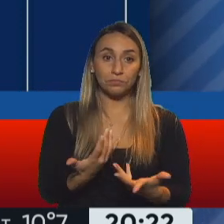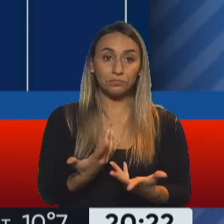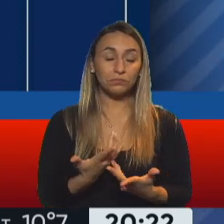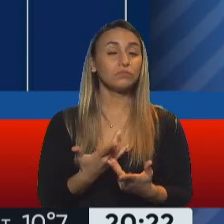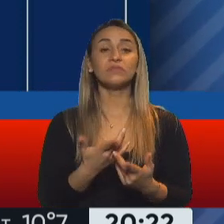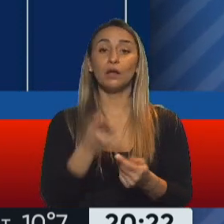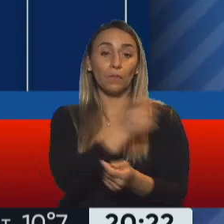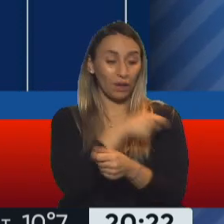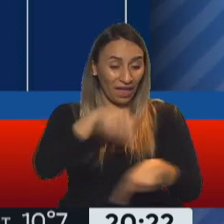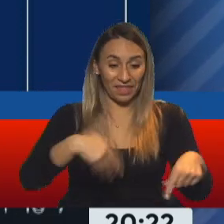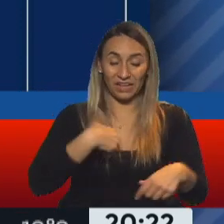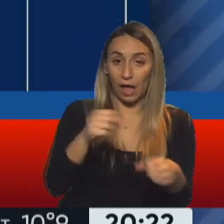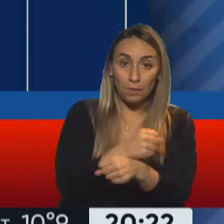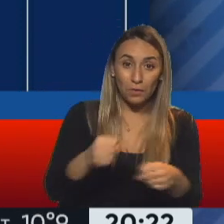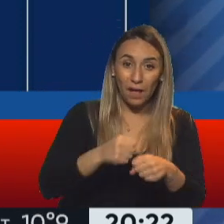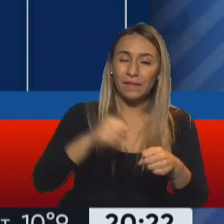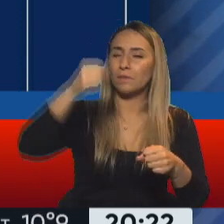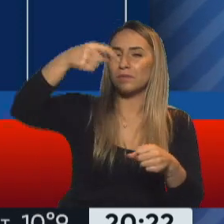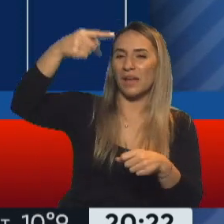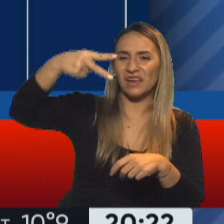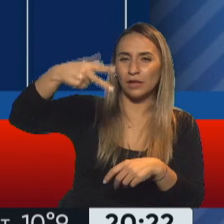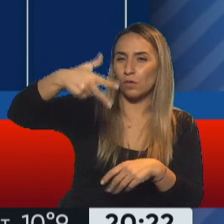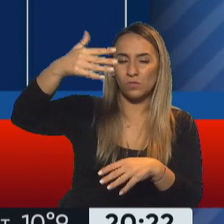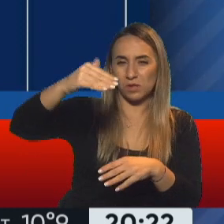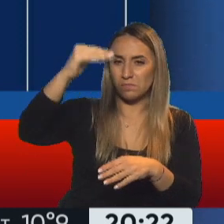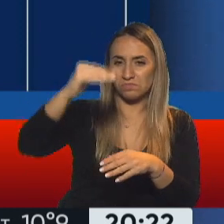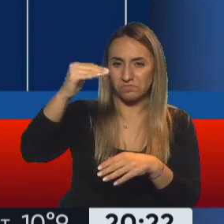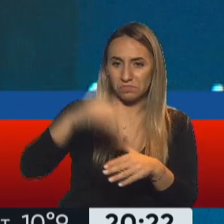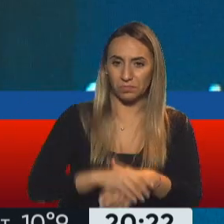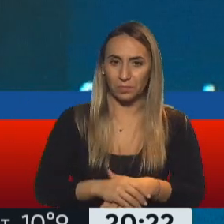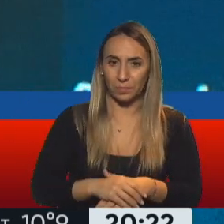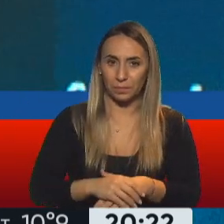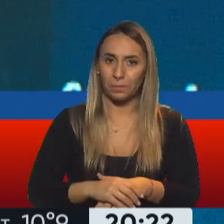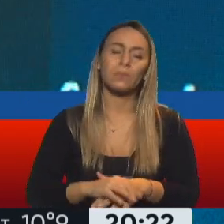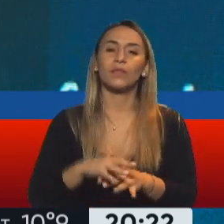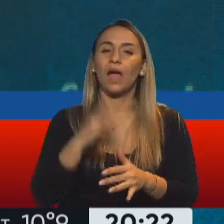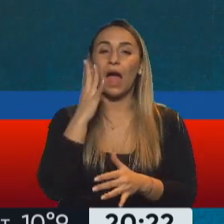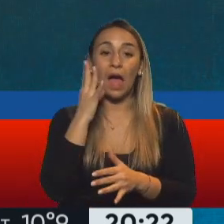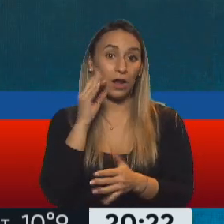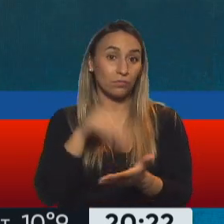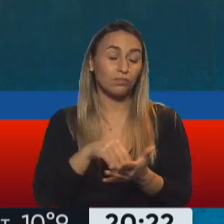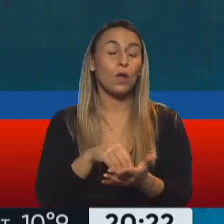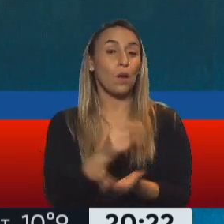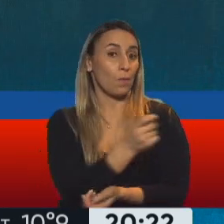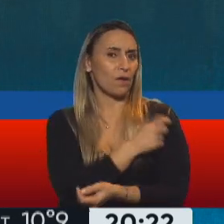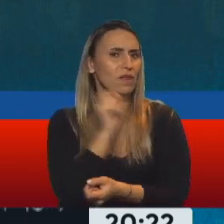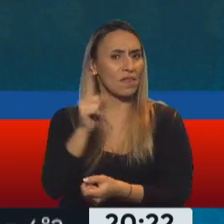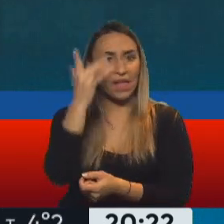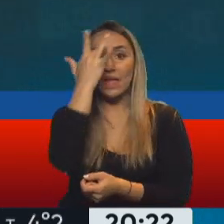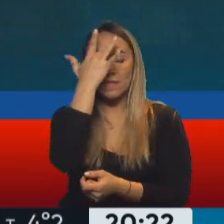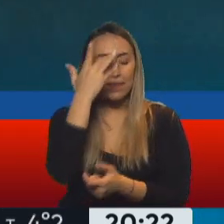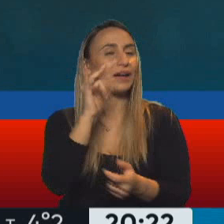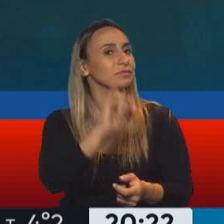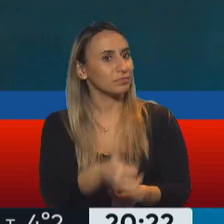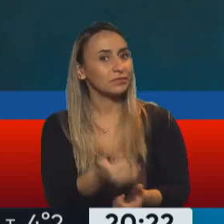están aprobadas en Argentina están en los primeros puestos. Muy bien. Y por último le cuento un secretito acerca de una vacuna de la India. Sí, doctor, sí,